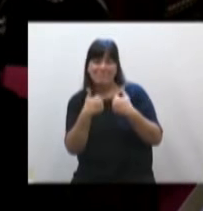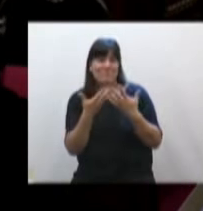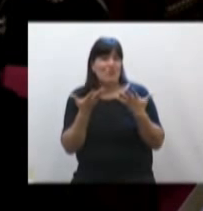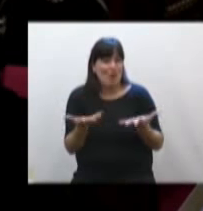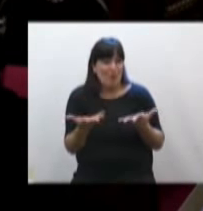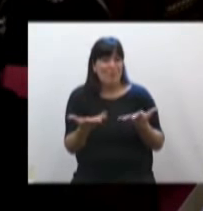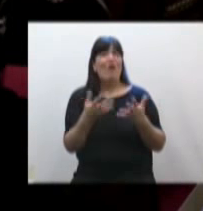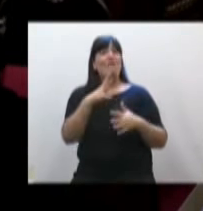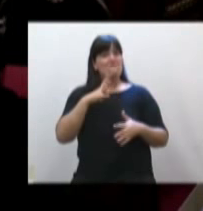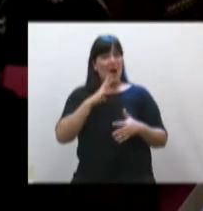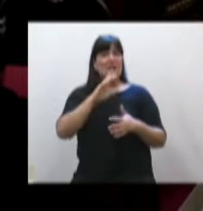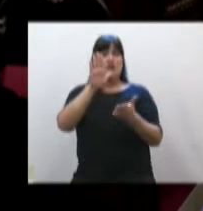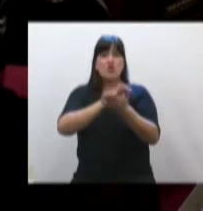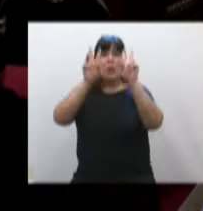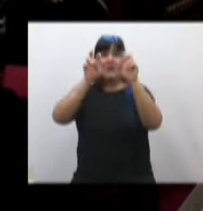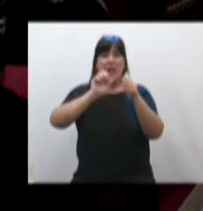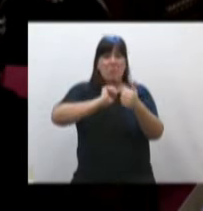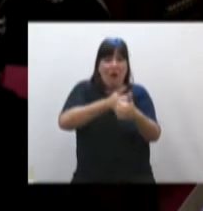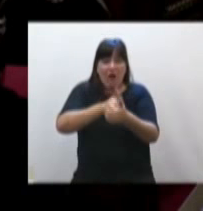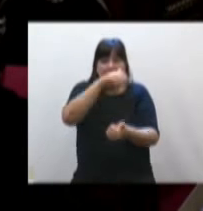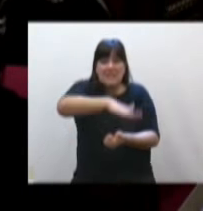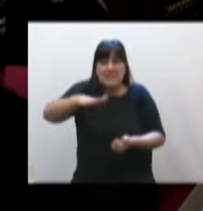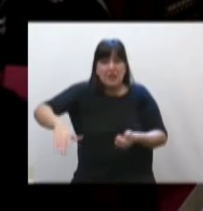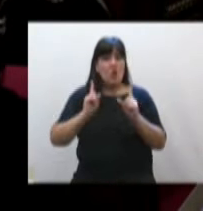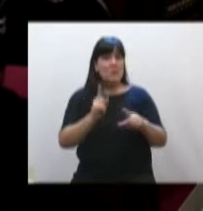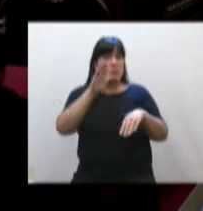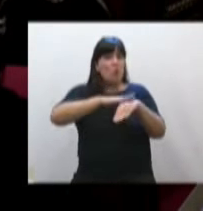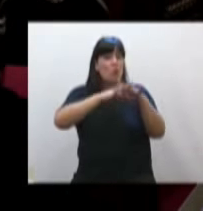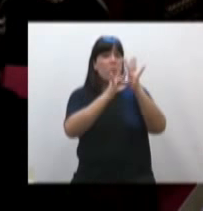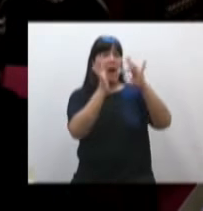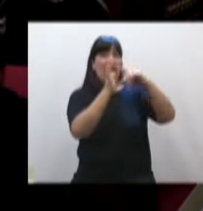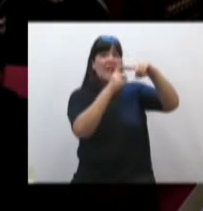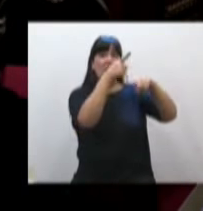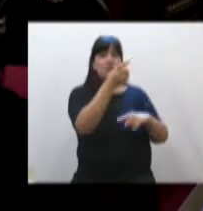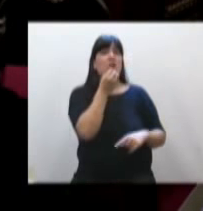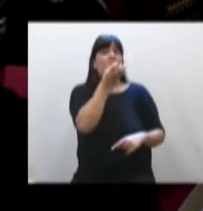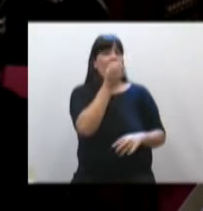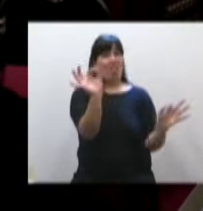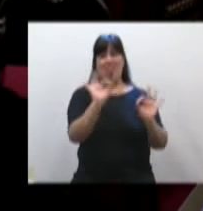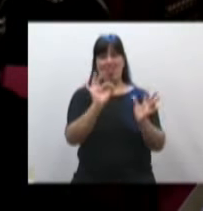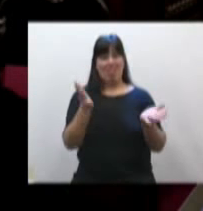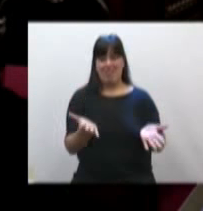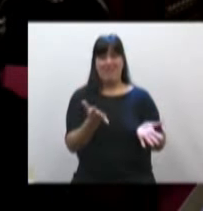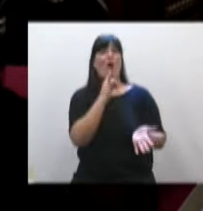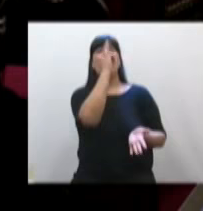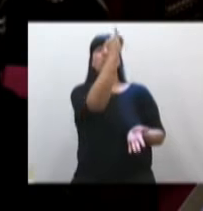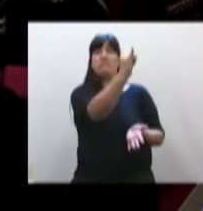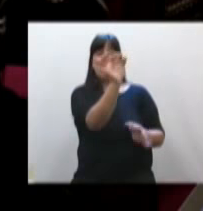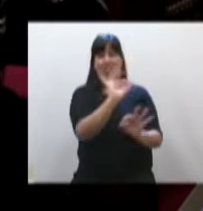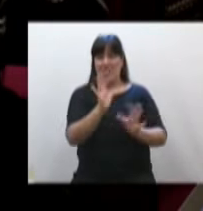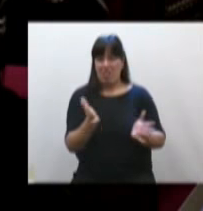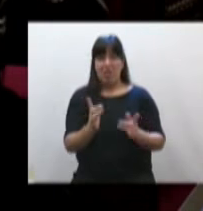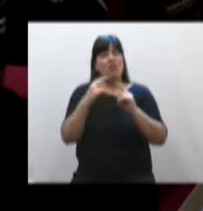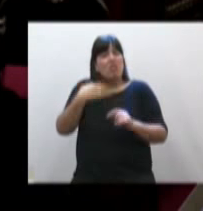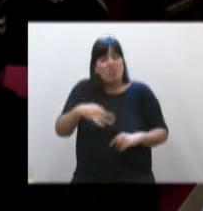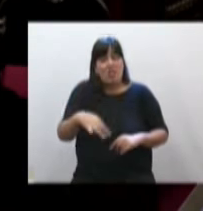cuestiones religiosas que se interponen, esas serían las dos posturas a favor y en contra respectivamente de lo que es este proyecto de ley de interrupción voluntaria